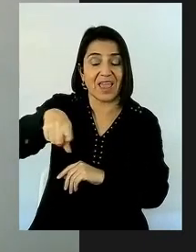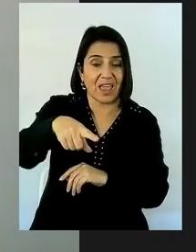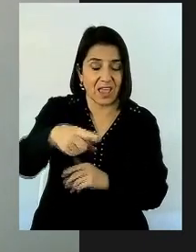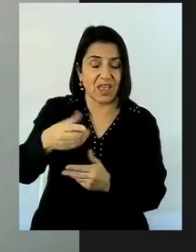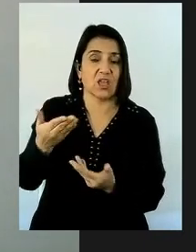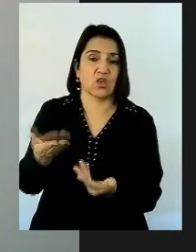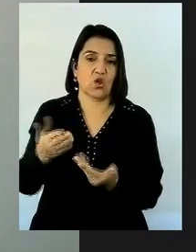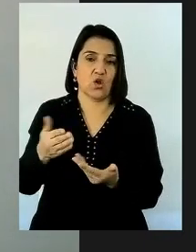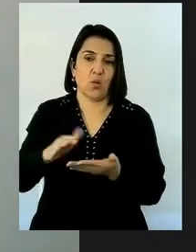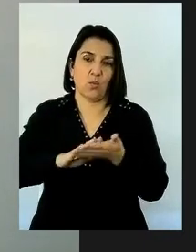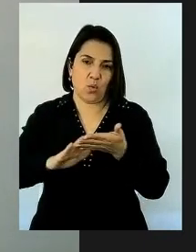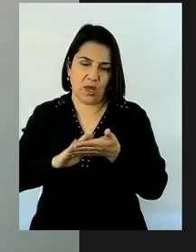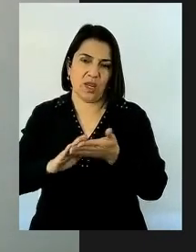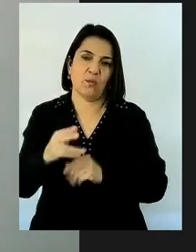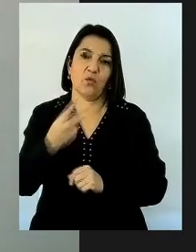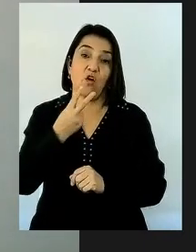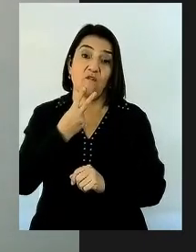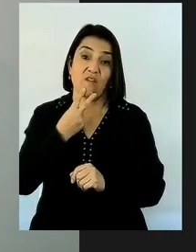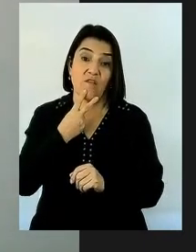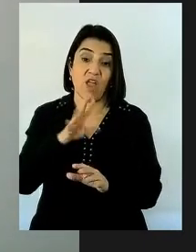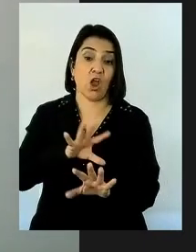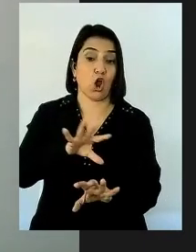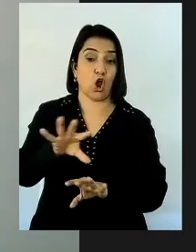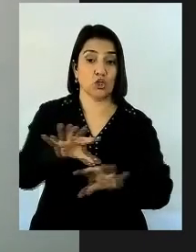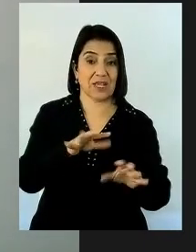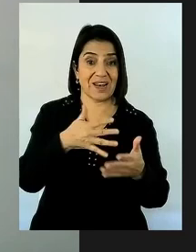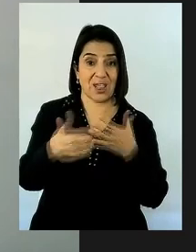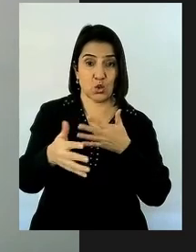vivir de los recursos naturales,